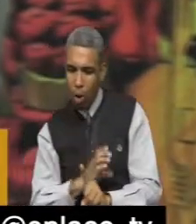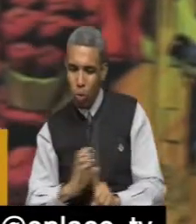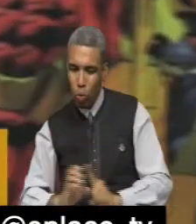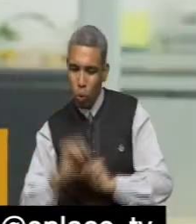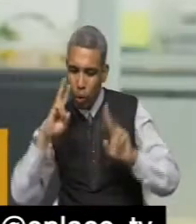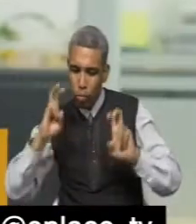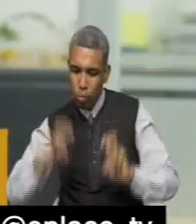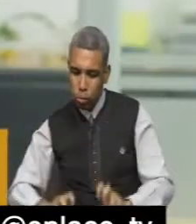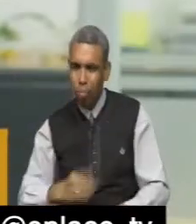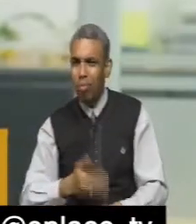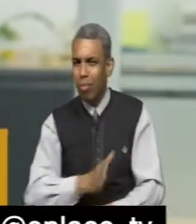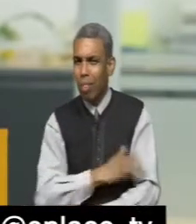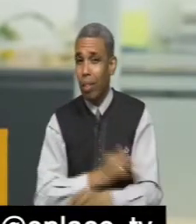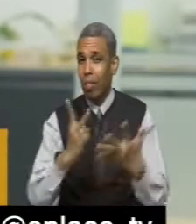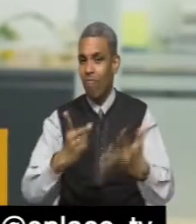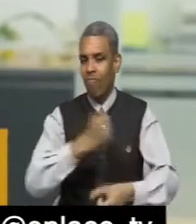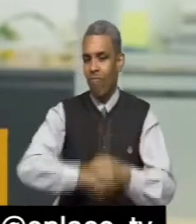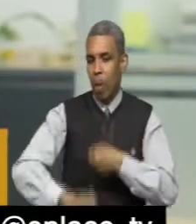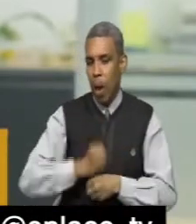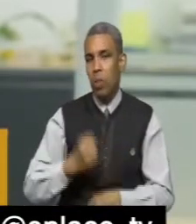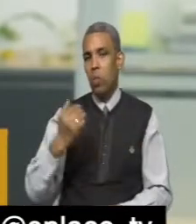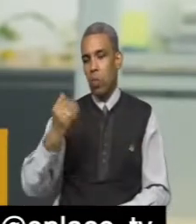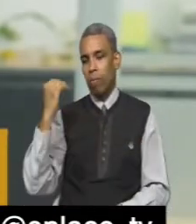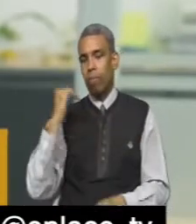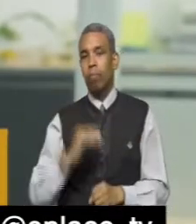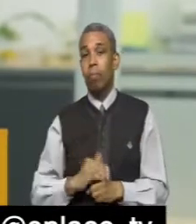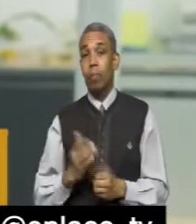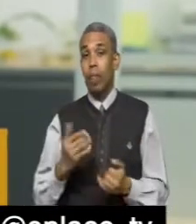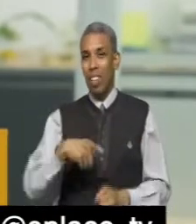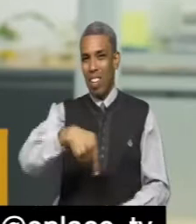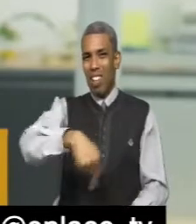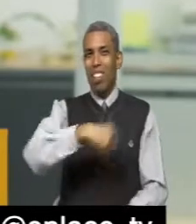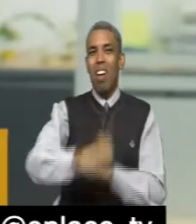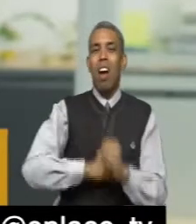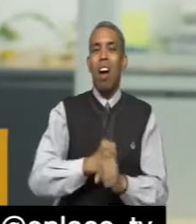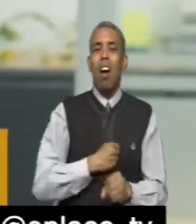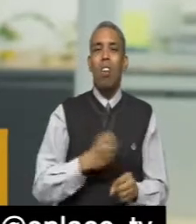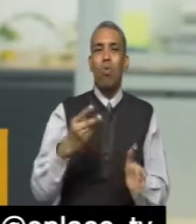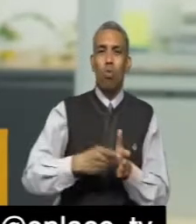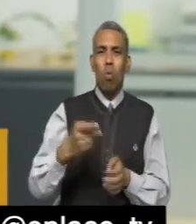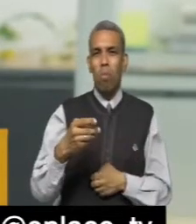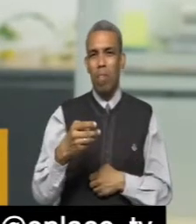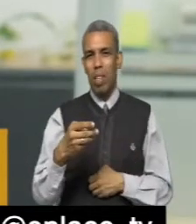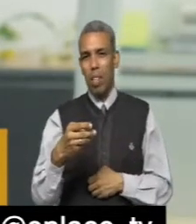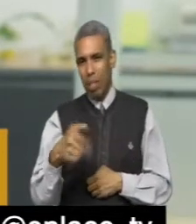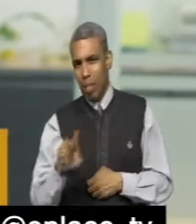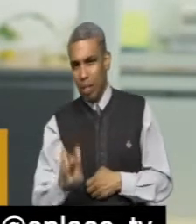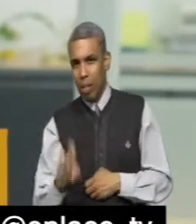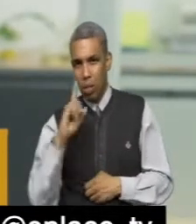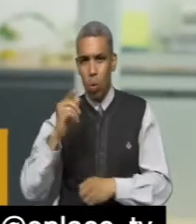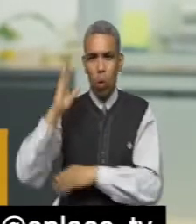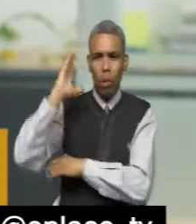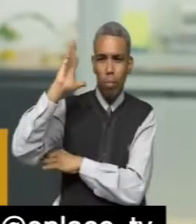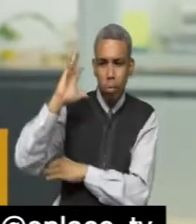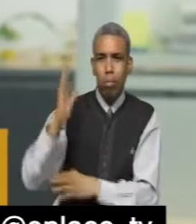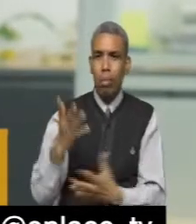Soy pendiente, es una exposición internacional este año que por muchos compromisos adquiridos en